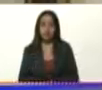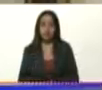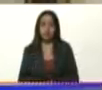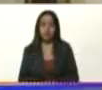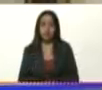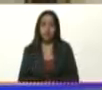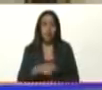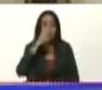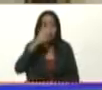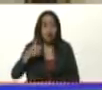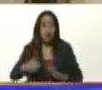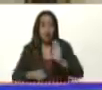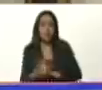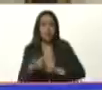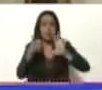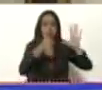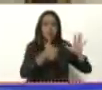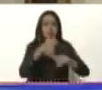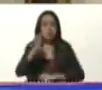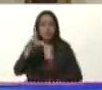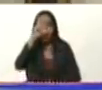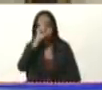Aquellas personas mayores de 65 años,